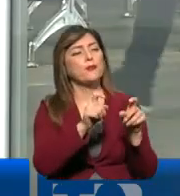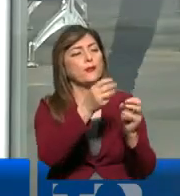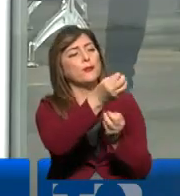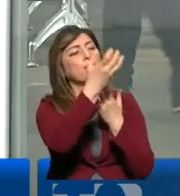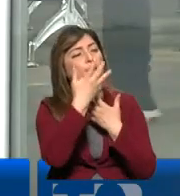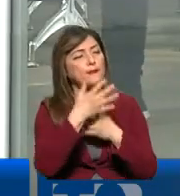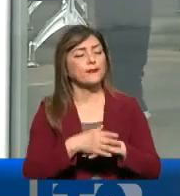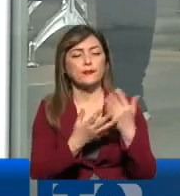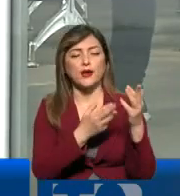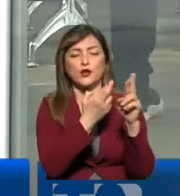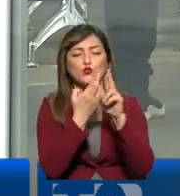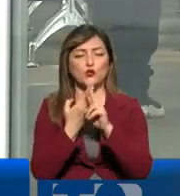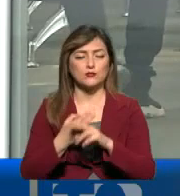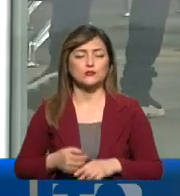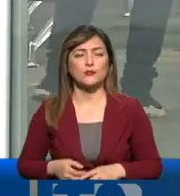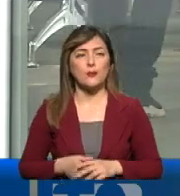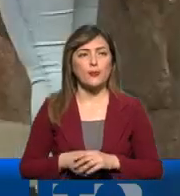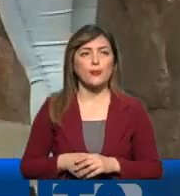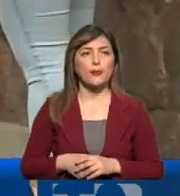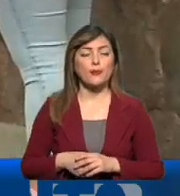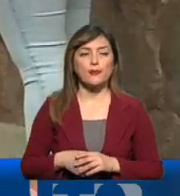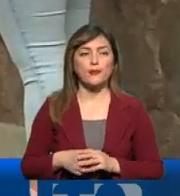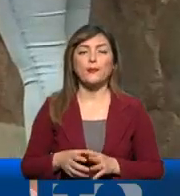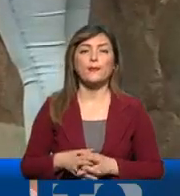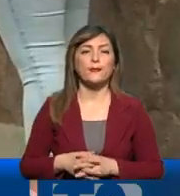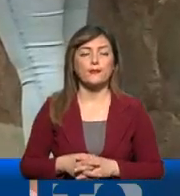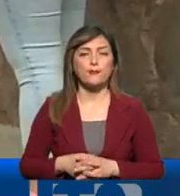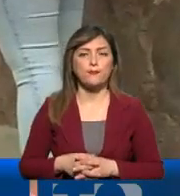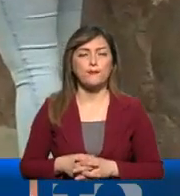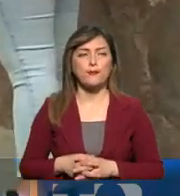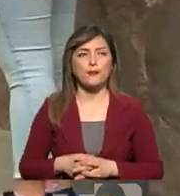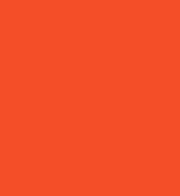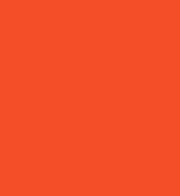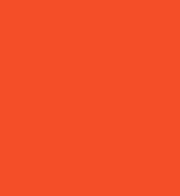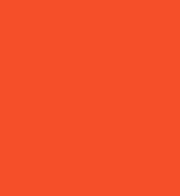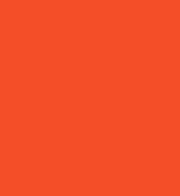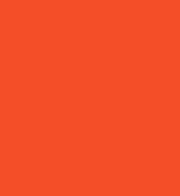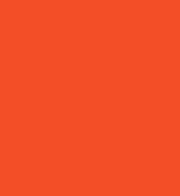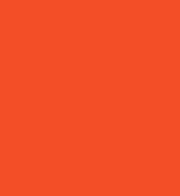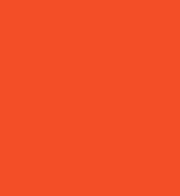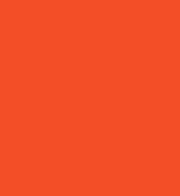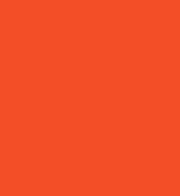este tema y estamos a la espera de una respuesta. Helen Quiñones, 24 horas.